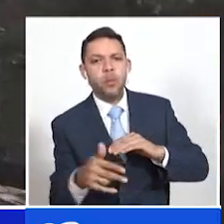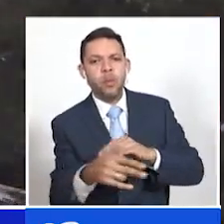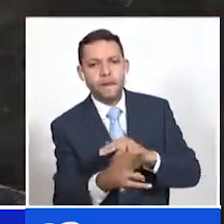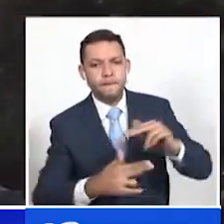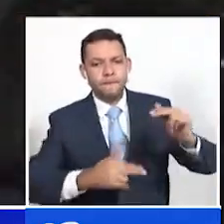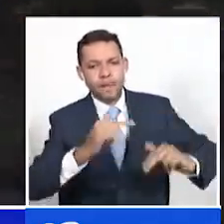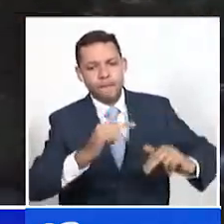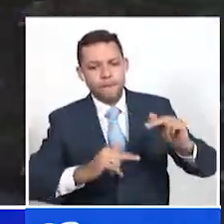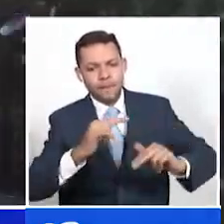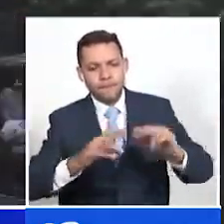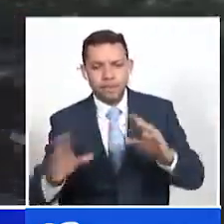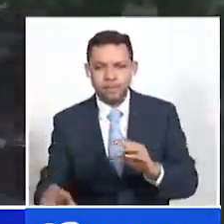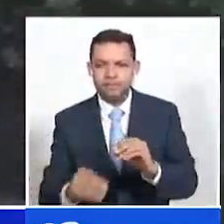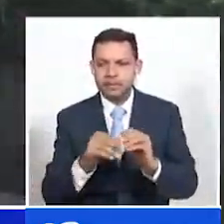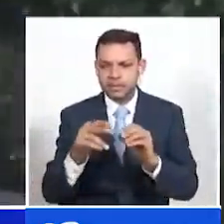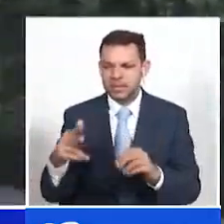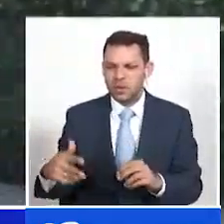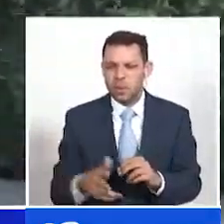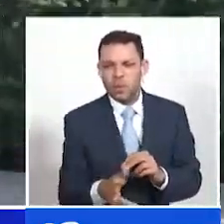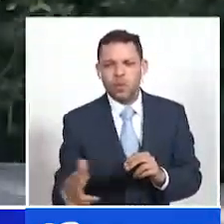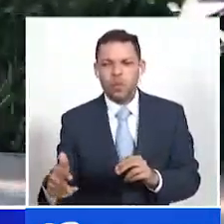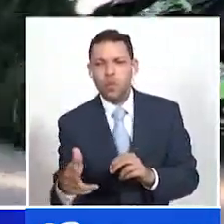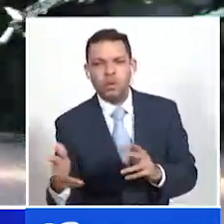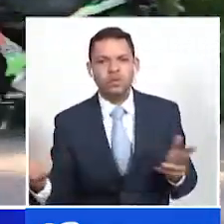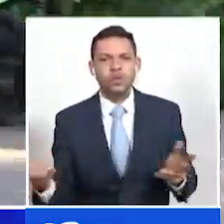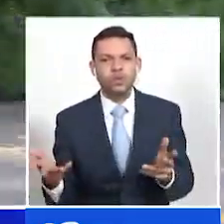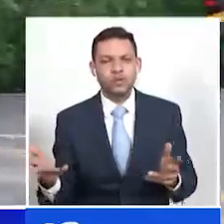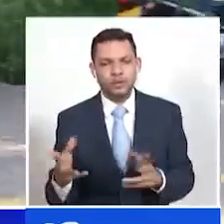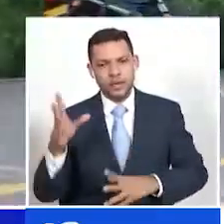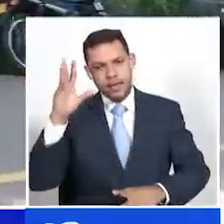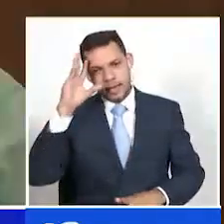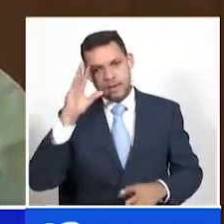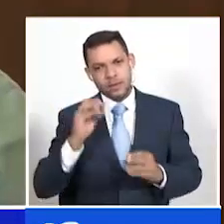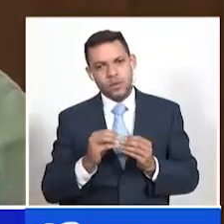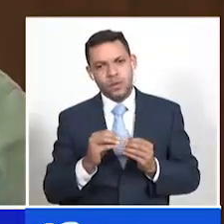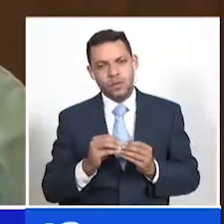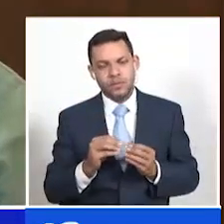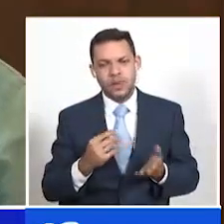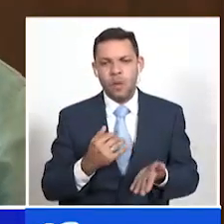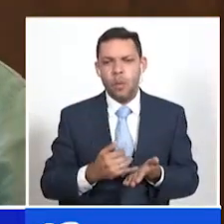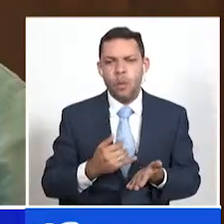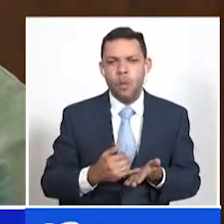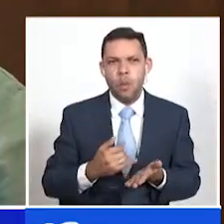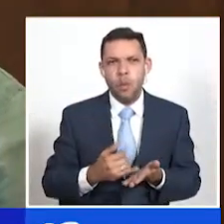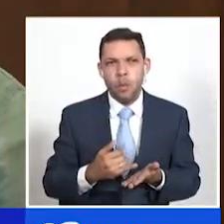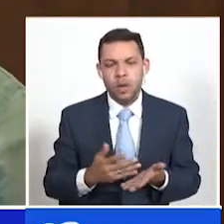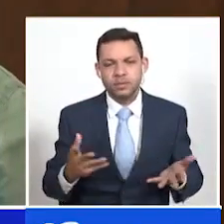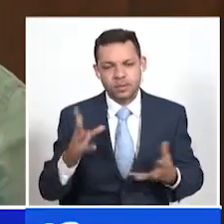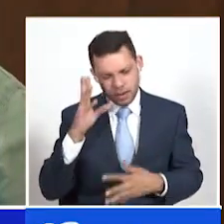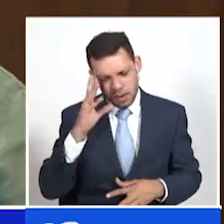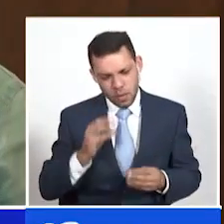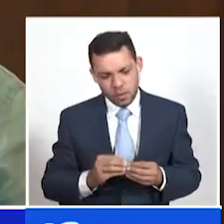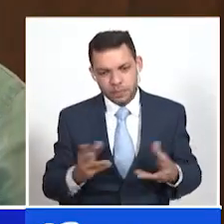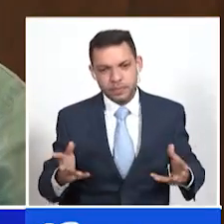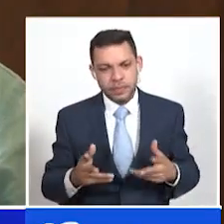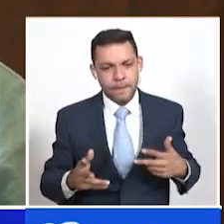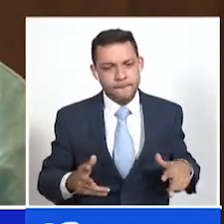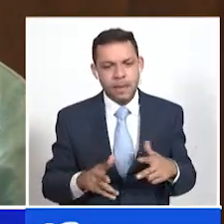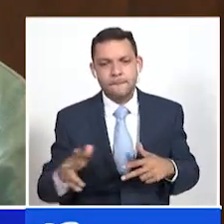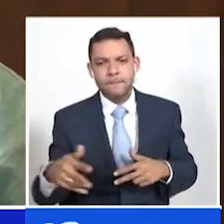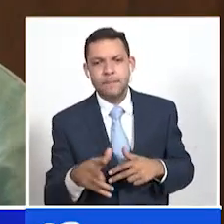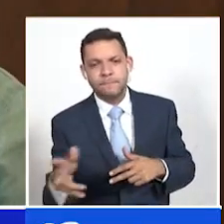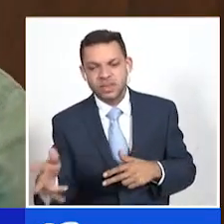Estas son algunas de las vías que se deben intervenir. En convenio con las juntas de acción comunal, podamos hacer el mantenimiento a todas nuestras